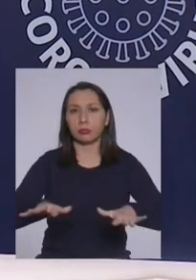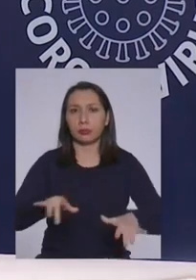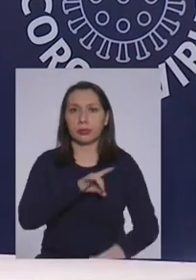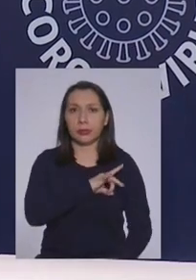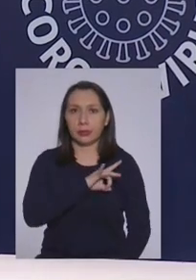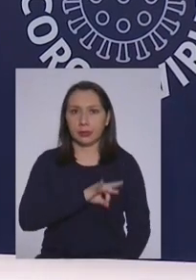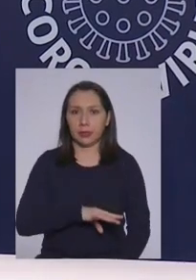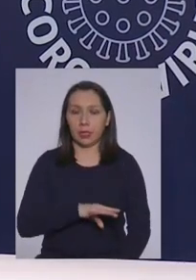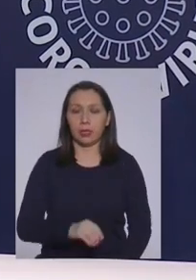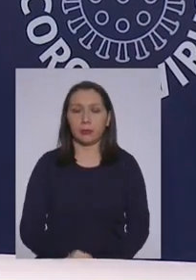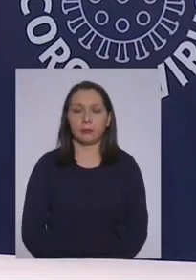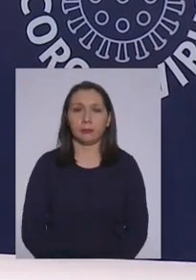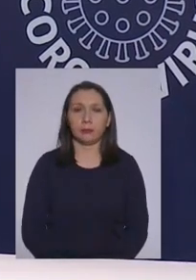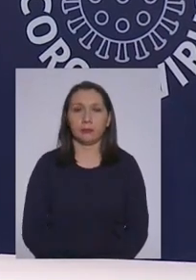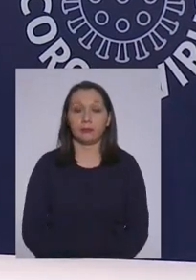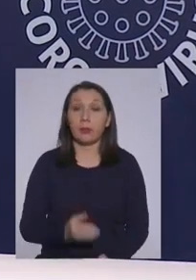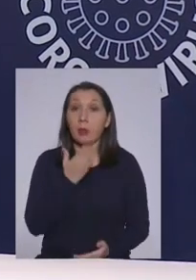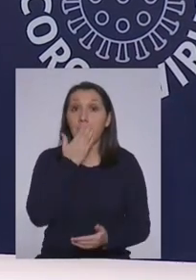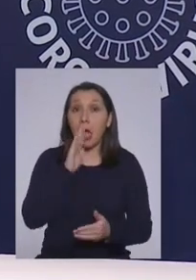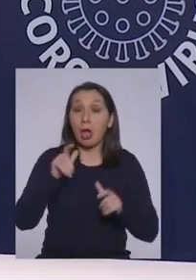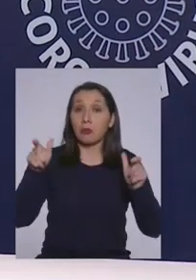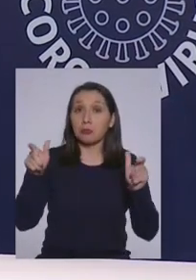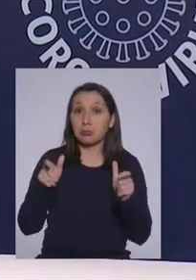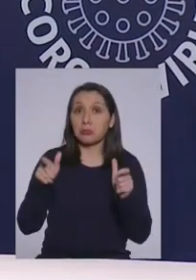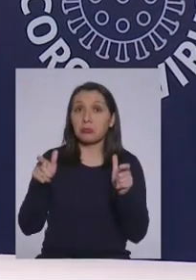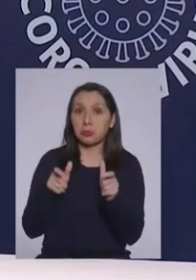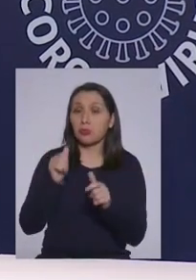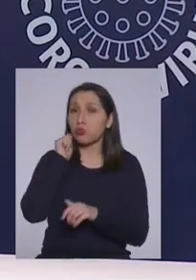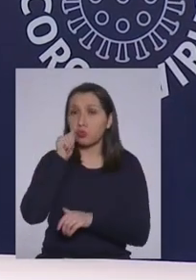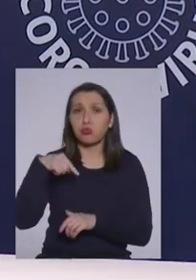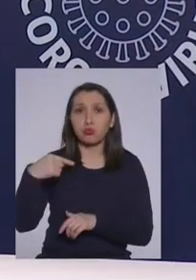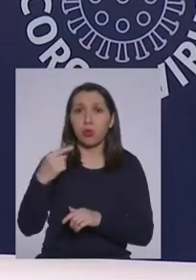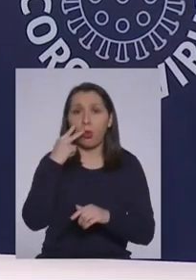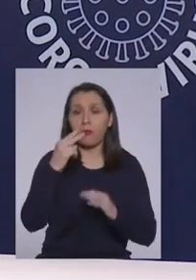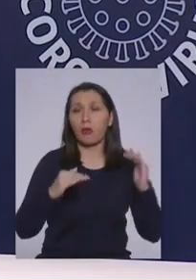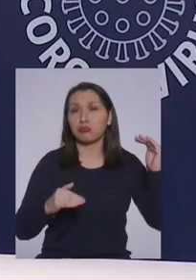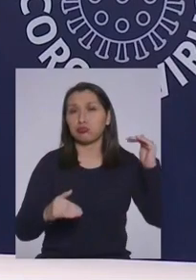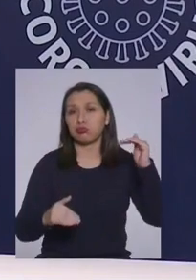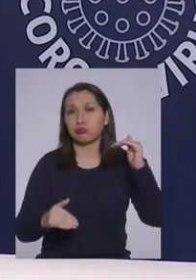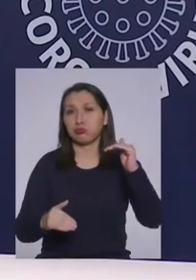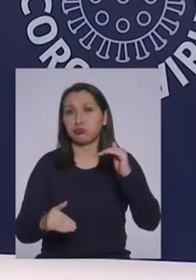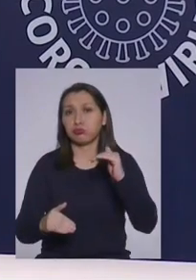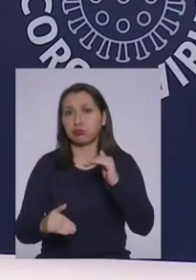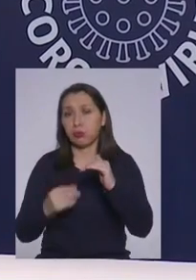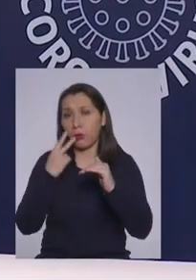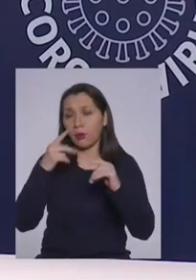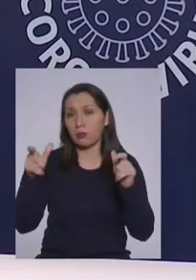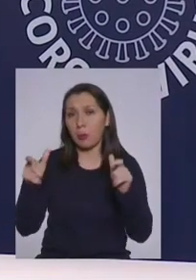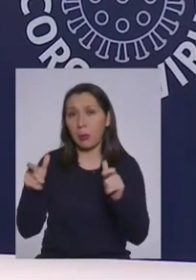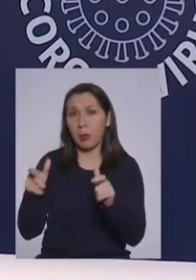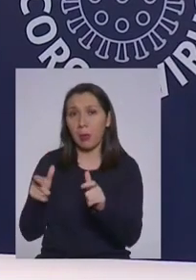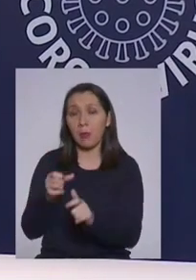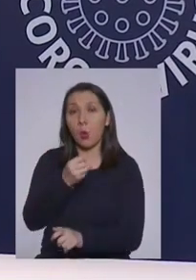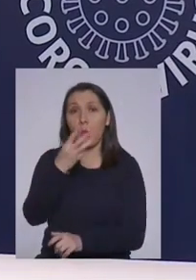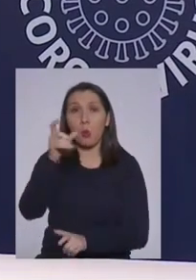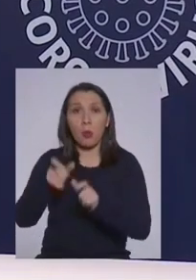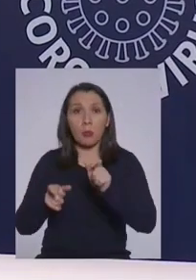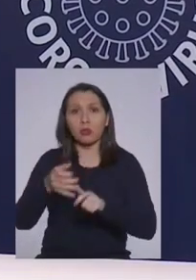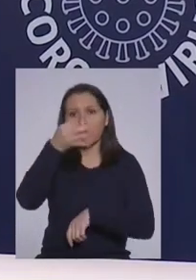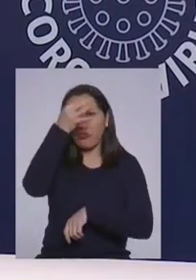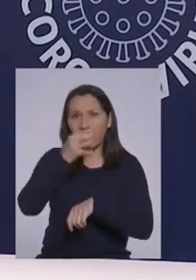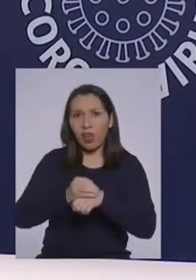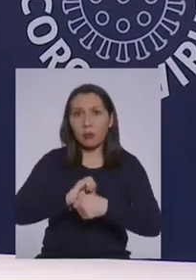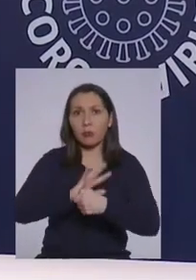nuestro país. La mejoría sigue avanzando. Hemos visto cómo ha disminuido el número de casos